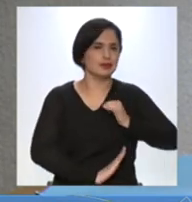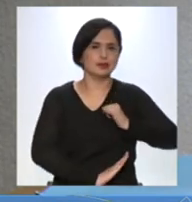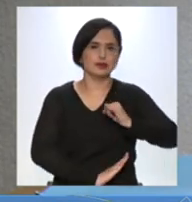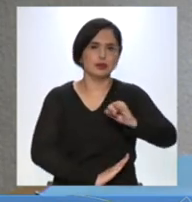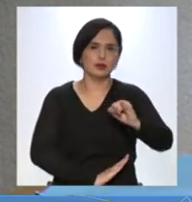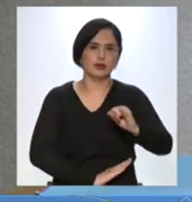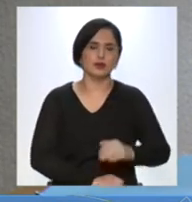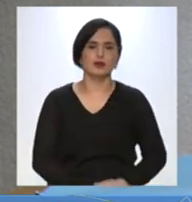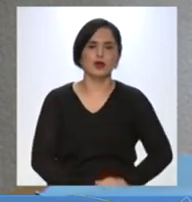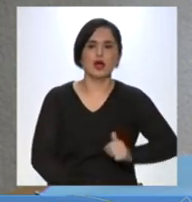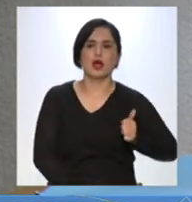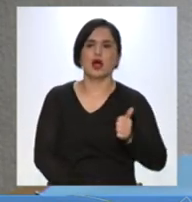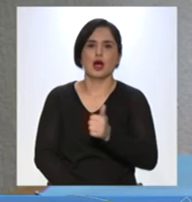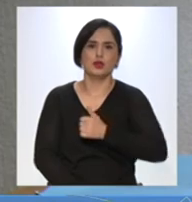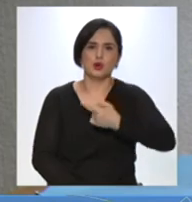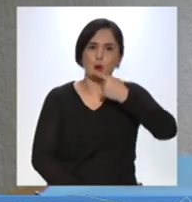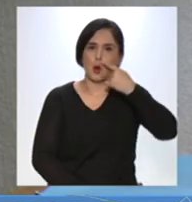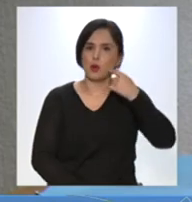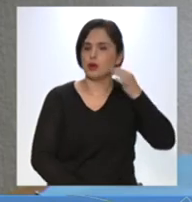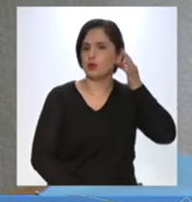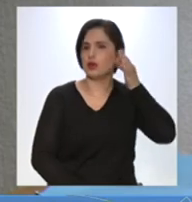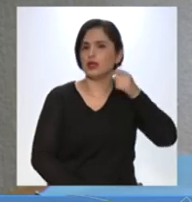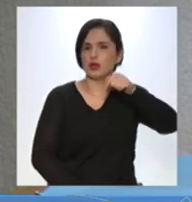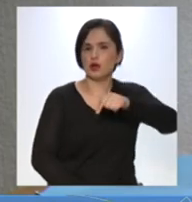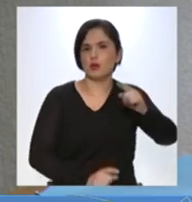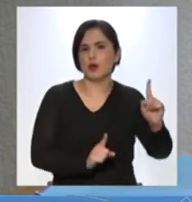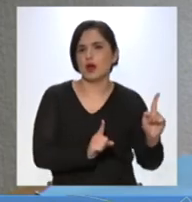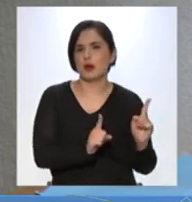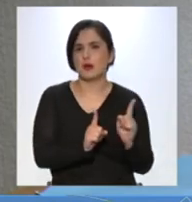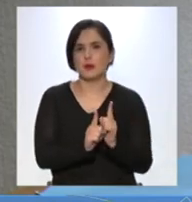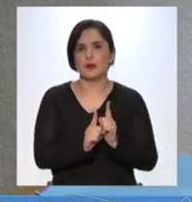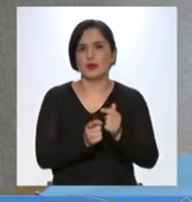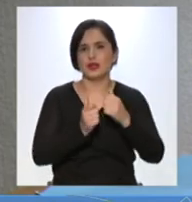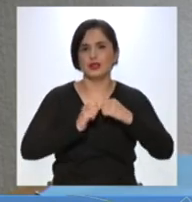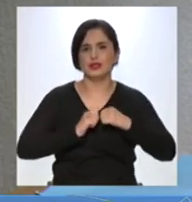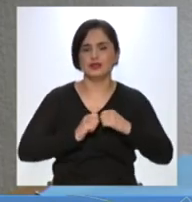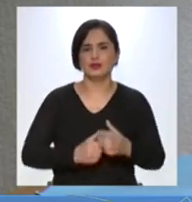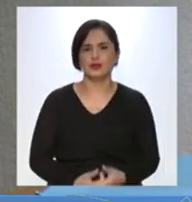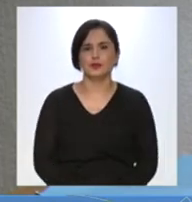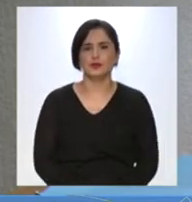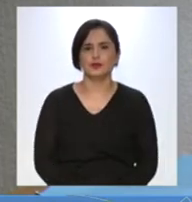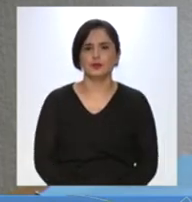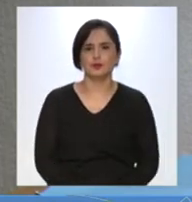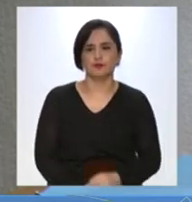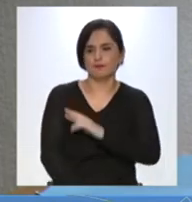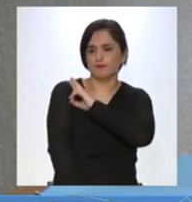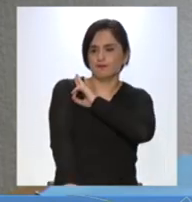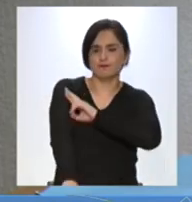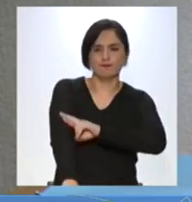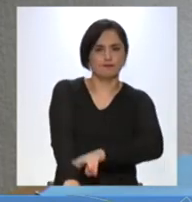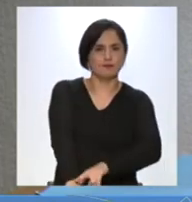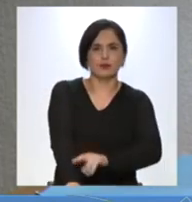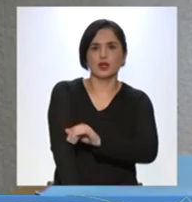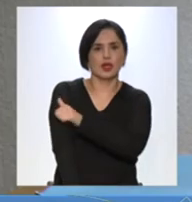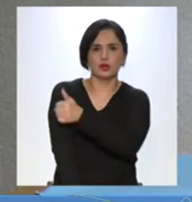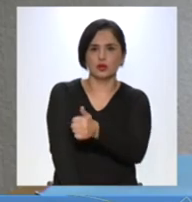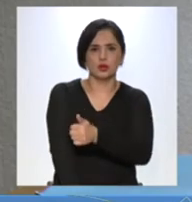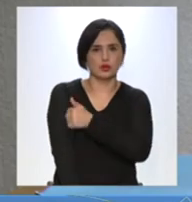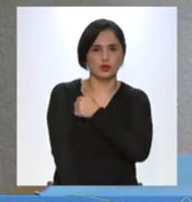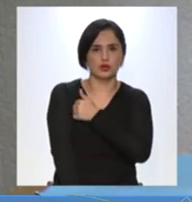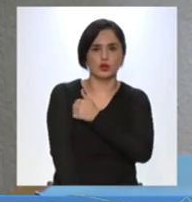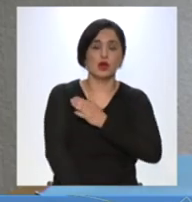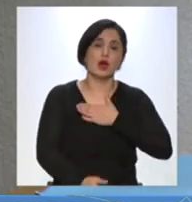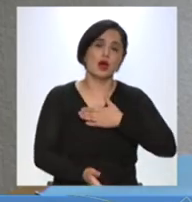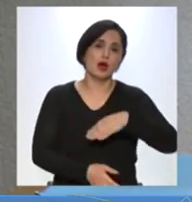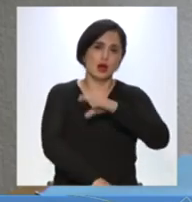a todos los hombres y mujeres que hoy me acompañan en este gran y noble desafío de norte a sur de mi país. A mi región